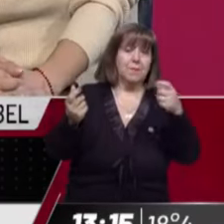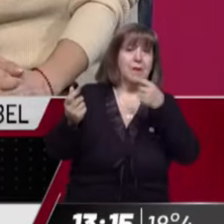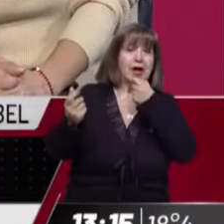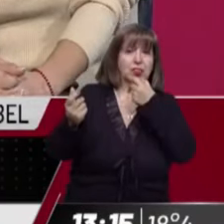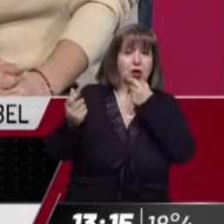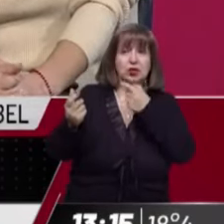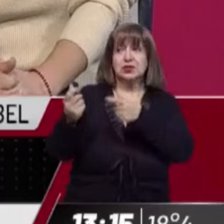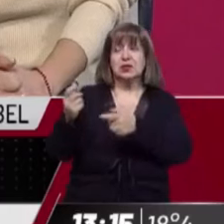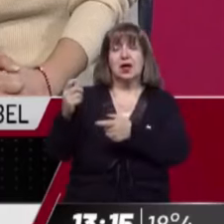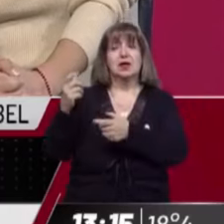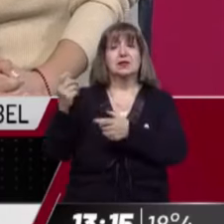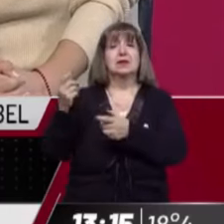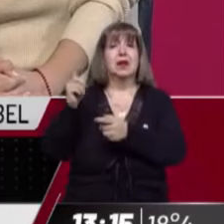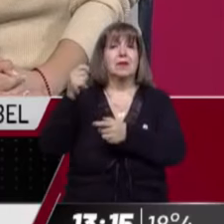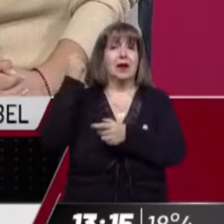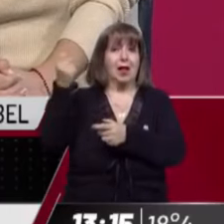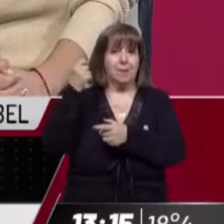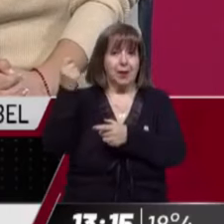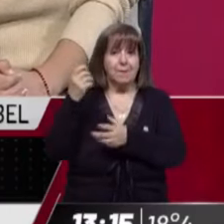COIRCO.